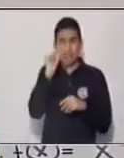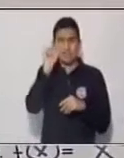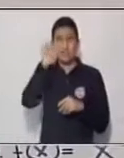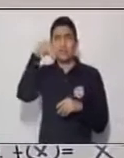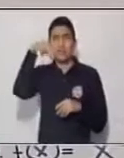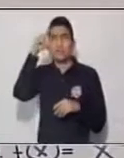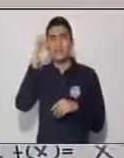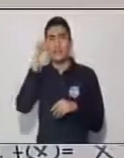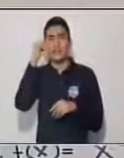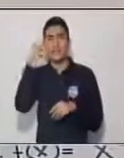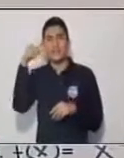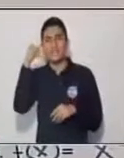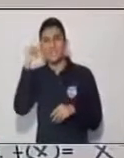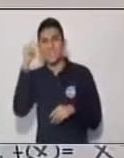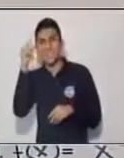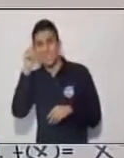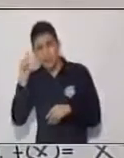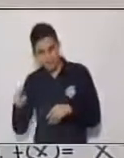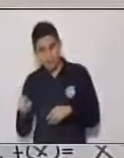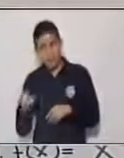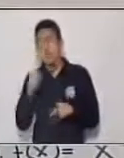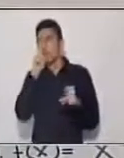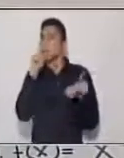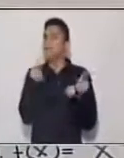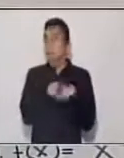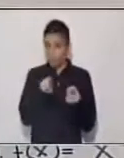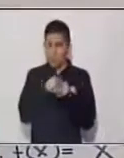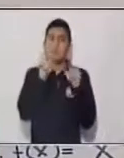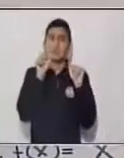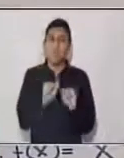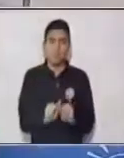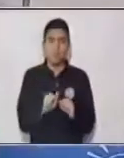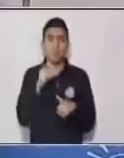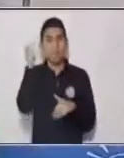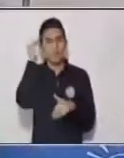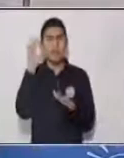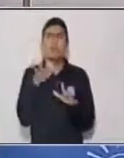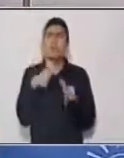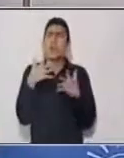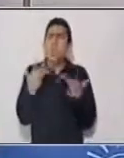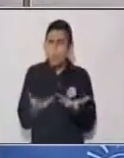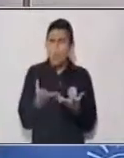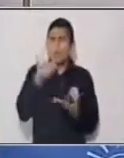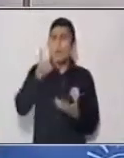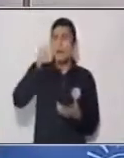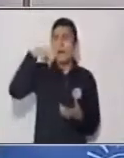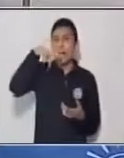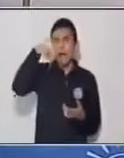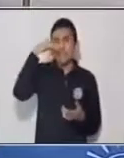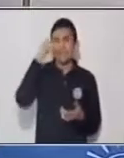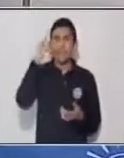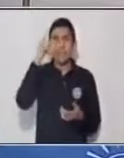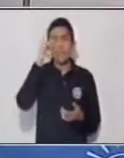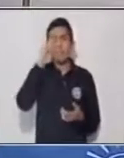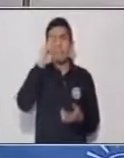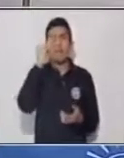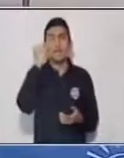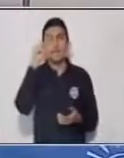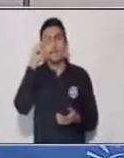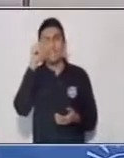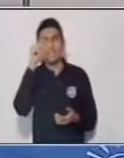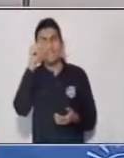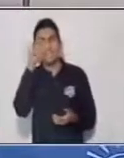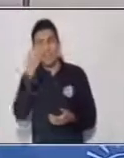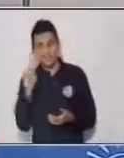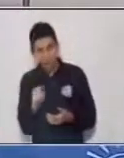que son las que vamos a trabajar hoy, también se conocen como antiderivadas. O sea que para